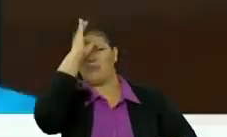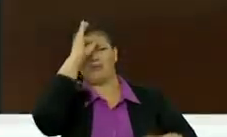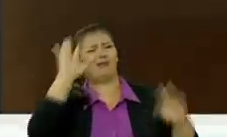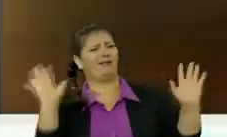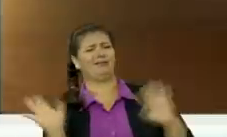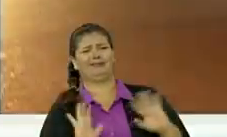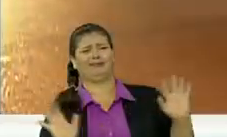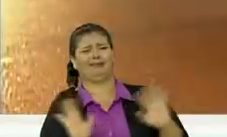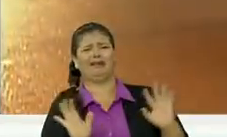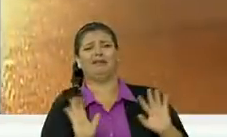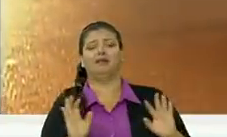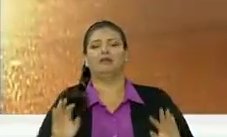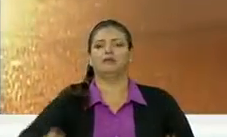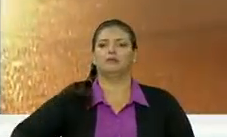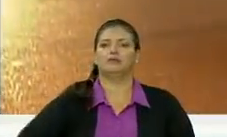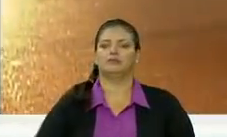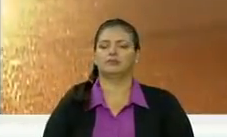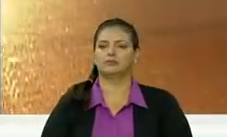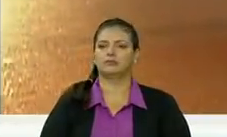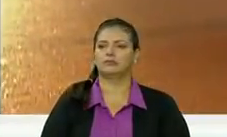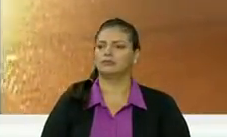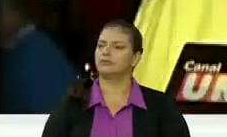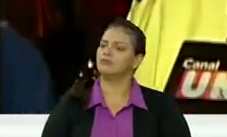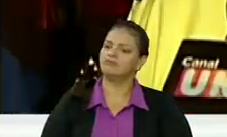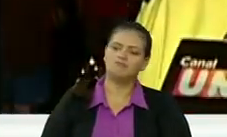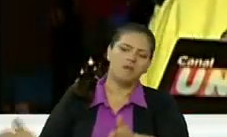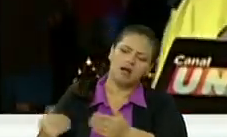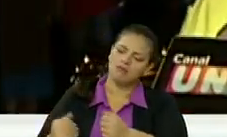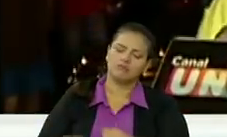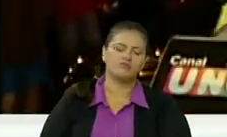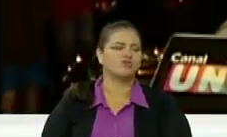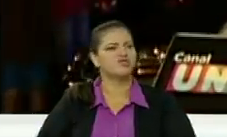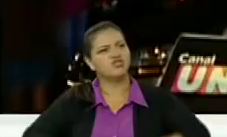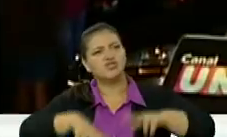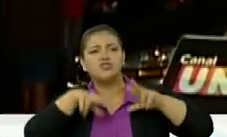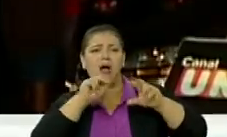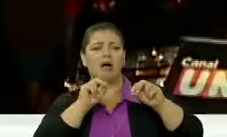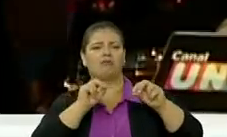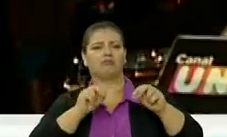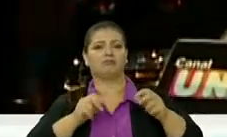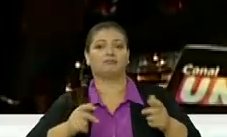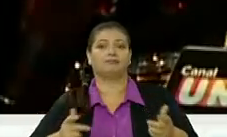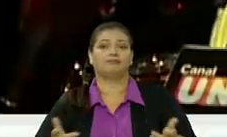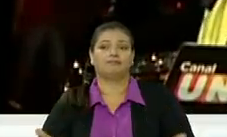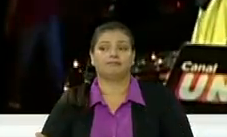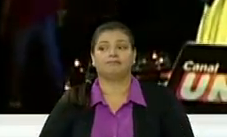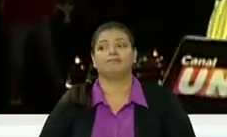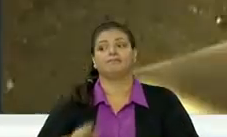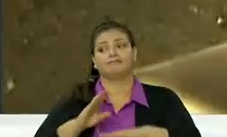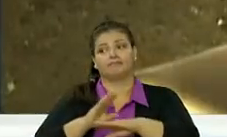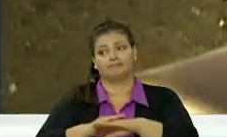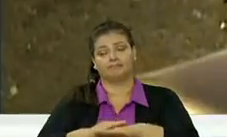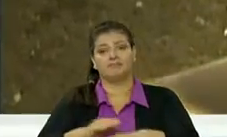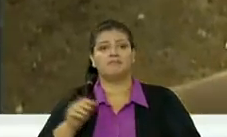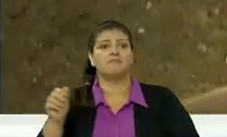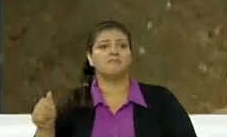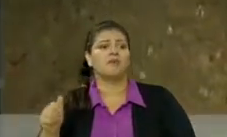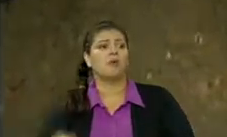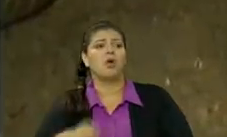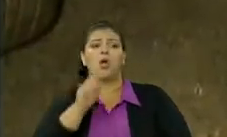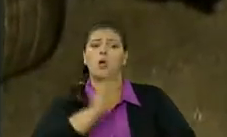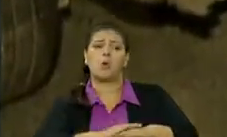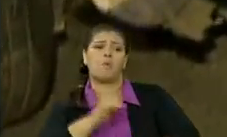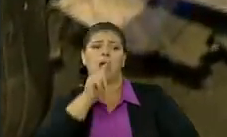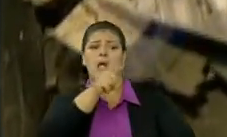pasó la señal reglamentaria, él está pidiéndole la prueba de alcoholemia al otro señor. Entonces se le harán a los dos.